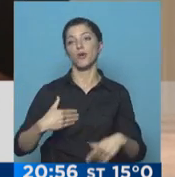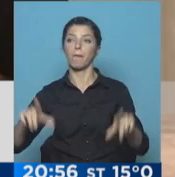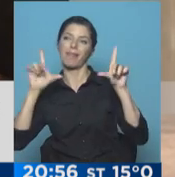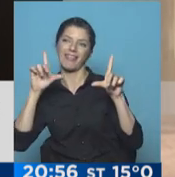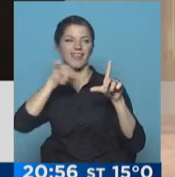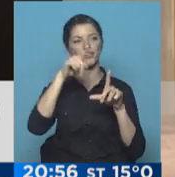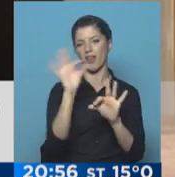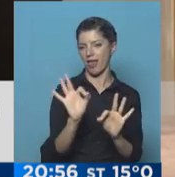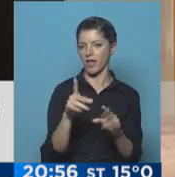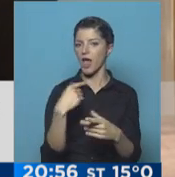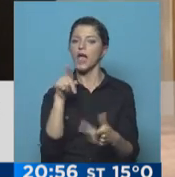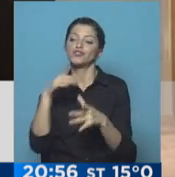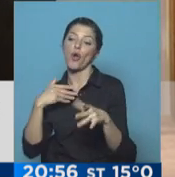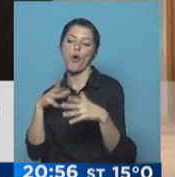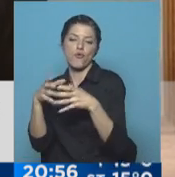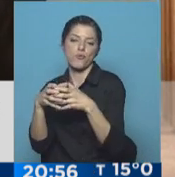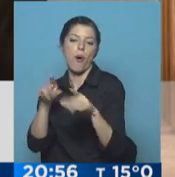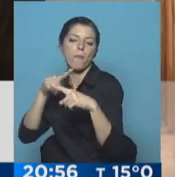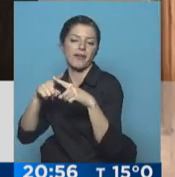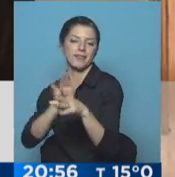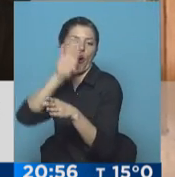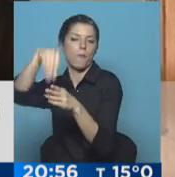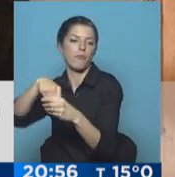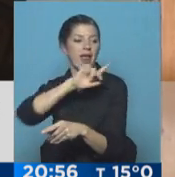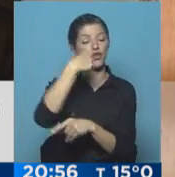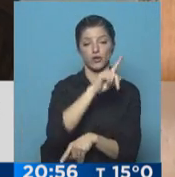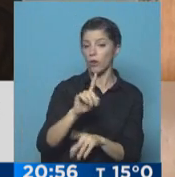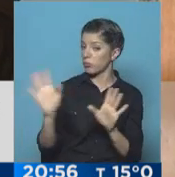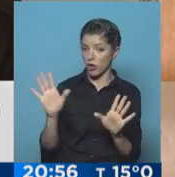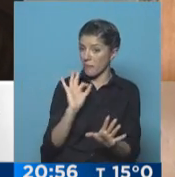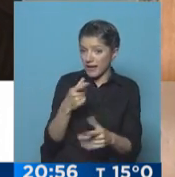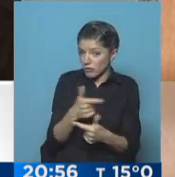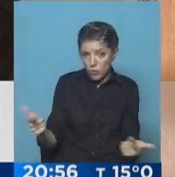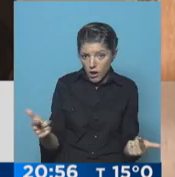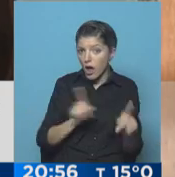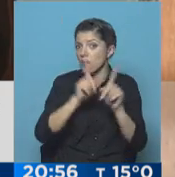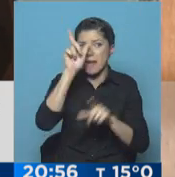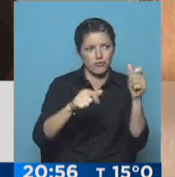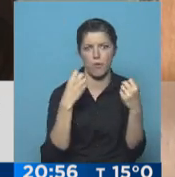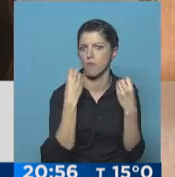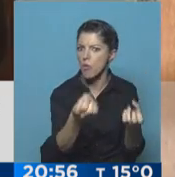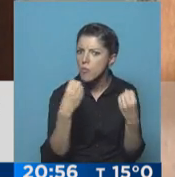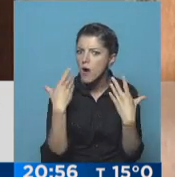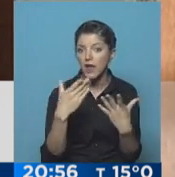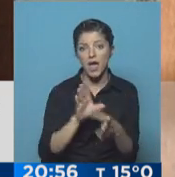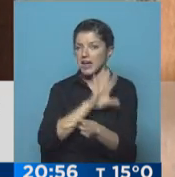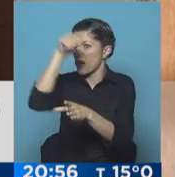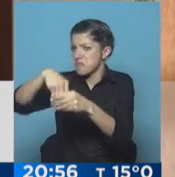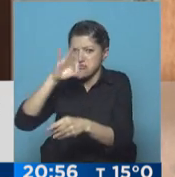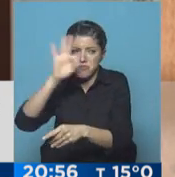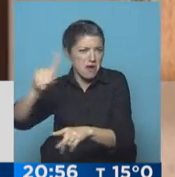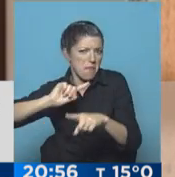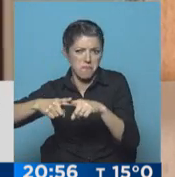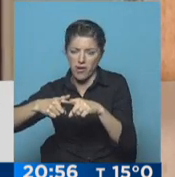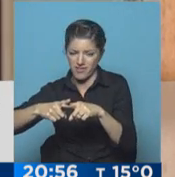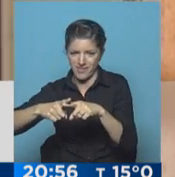otro no, porque no hay obligación de ser militante, y hay mucha gente extraordinaria que no va a militar nunca y